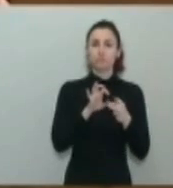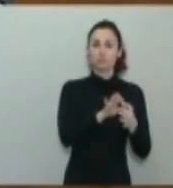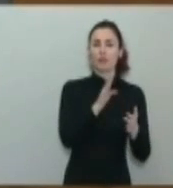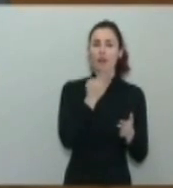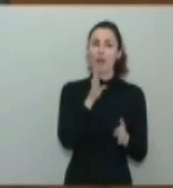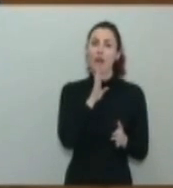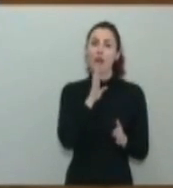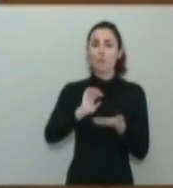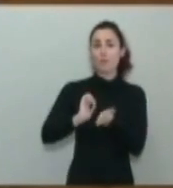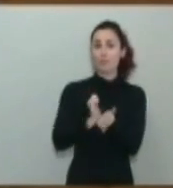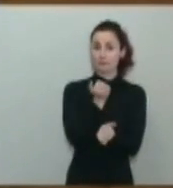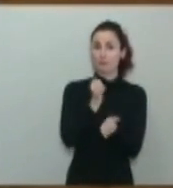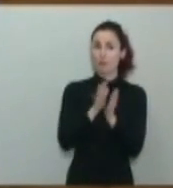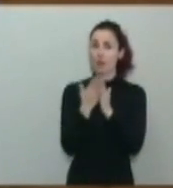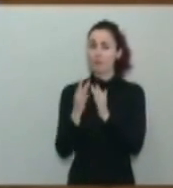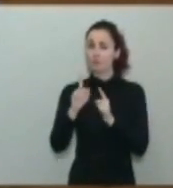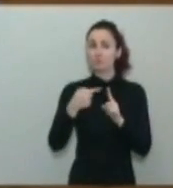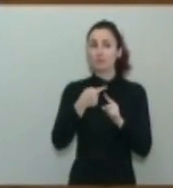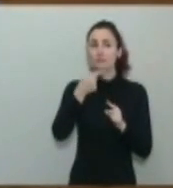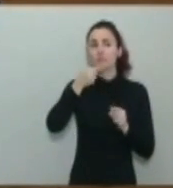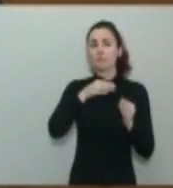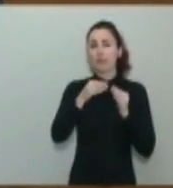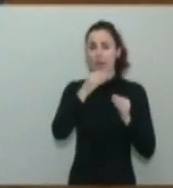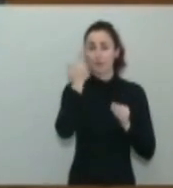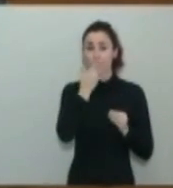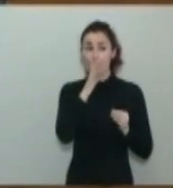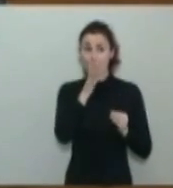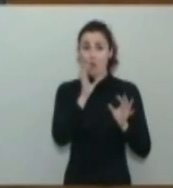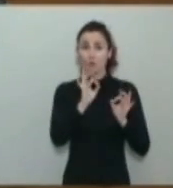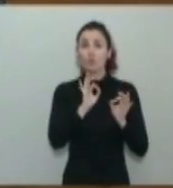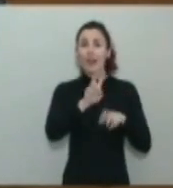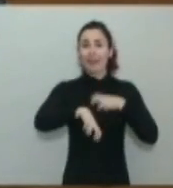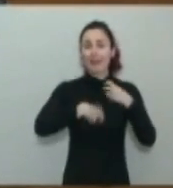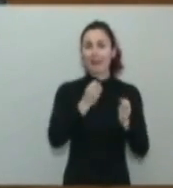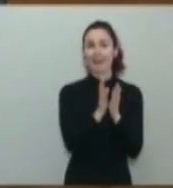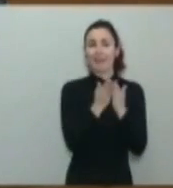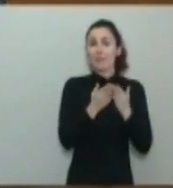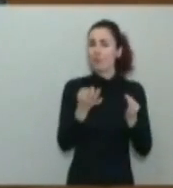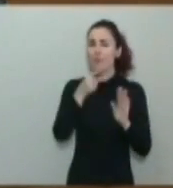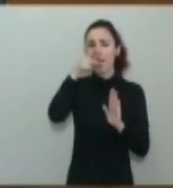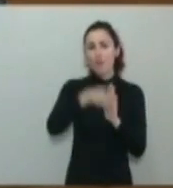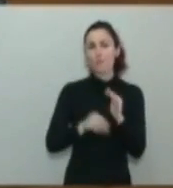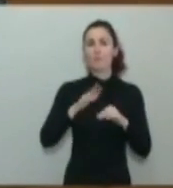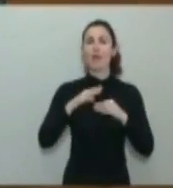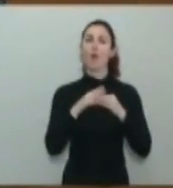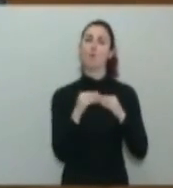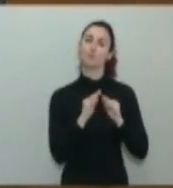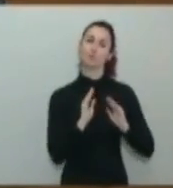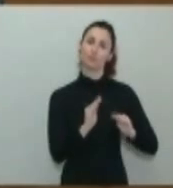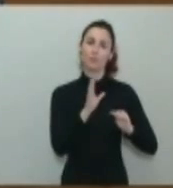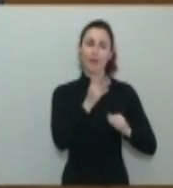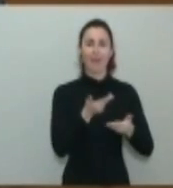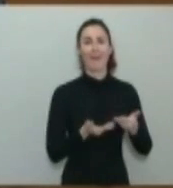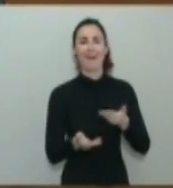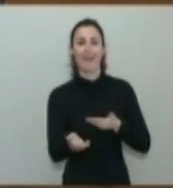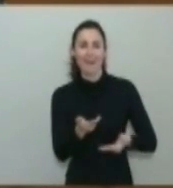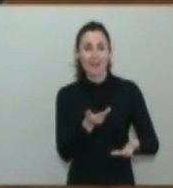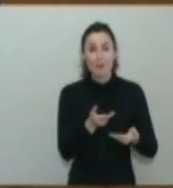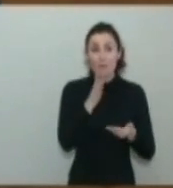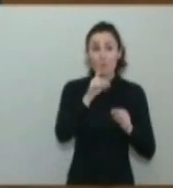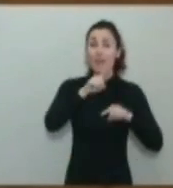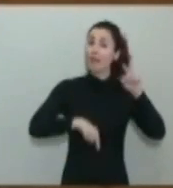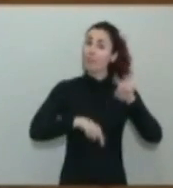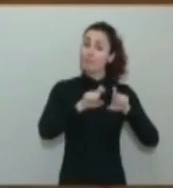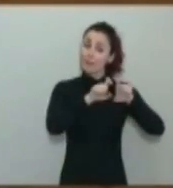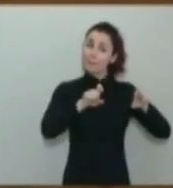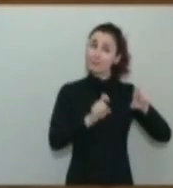Es cierto que para hacer posible esa reutilización efectiva de los libros deben adoptarse normas de empleo que permitan la cooperación entre los editores de libros